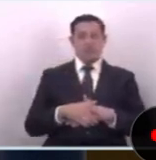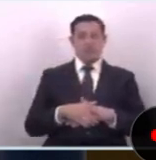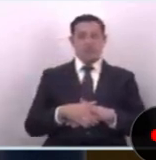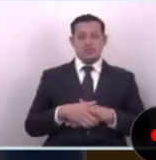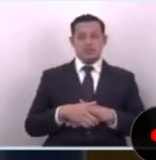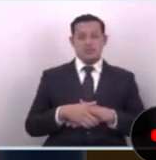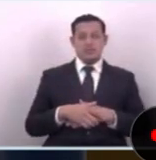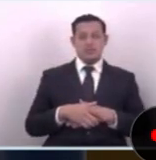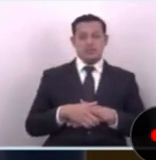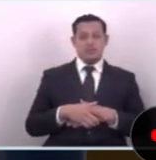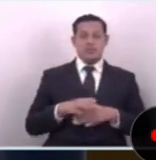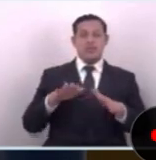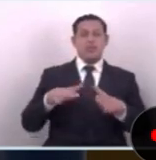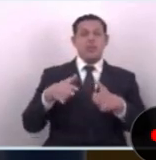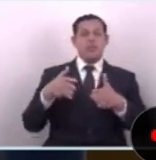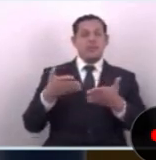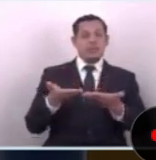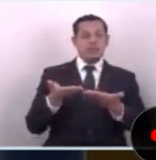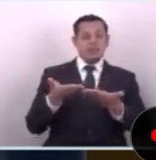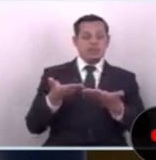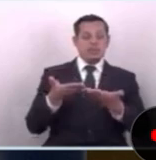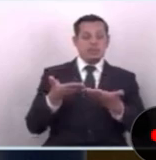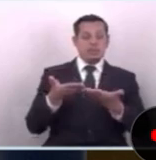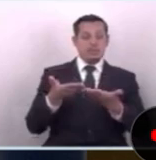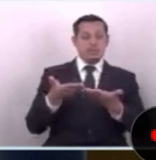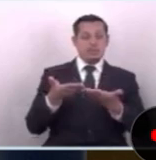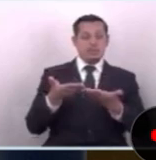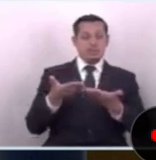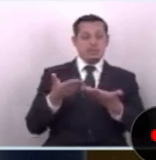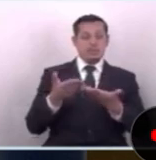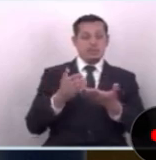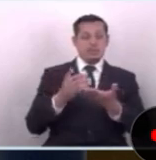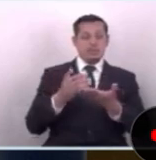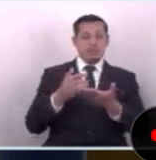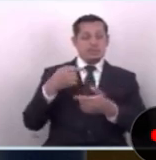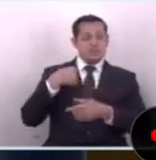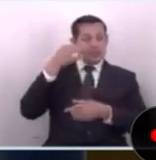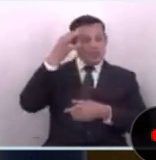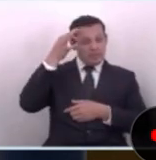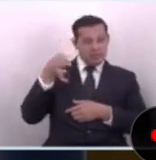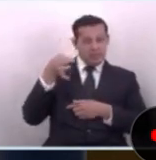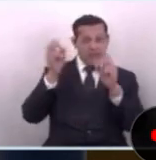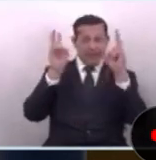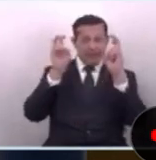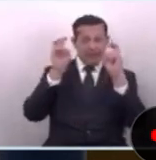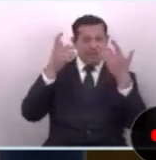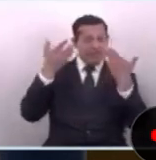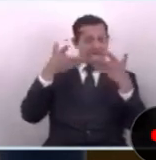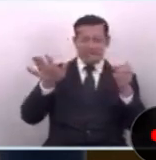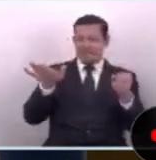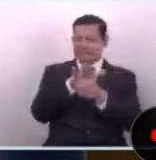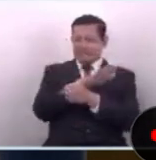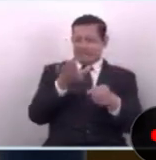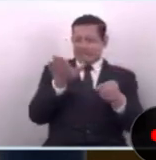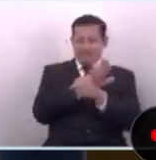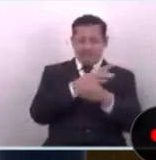país Por lo cual Considero que este tema está